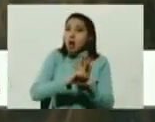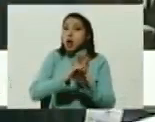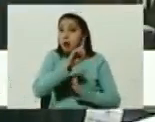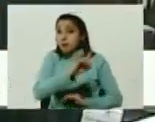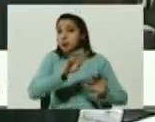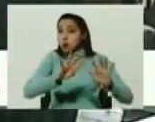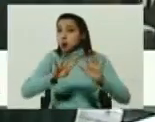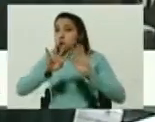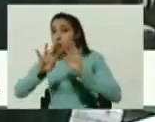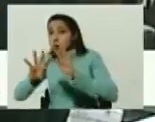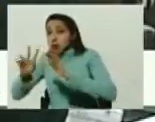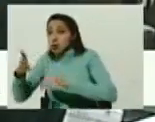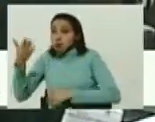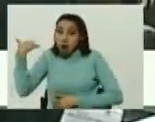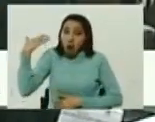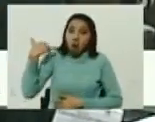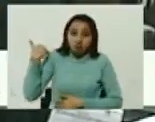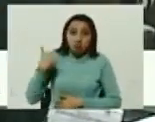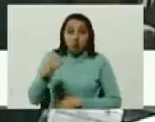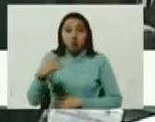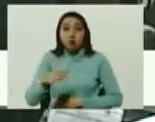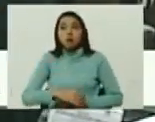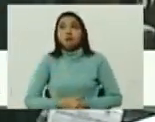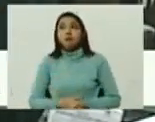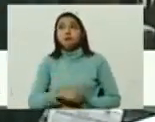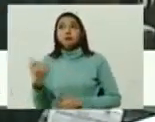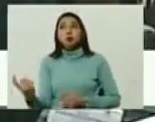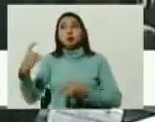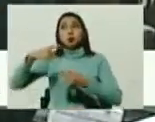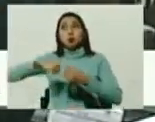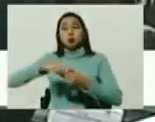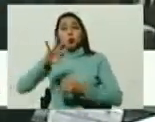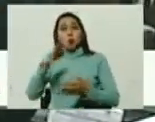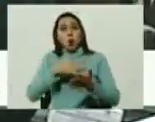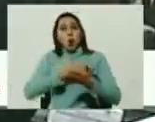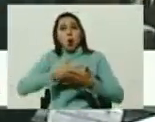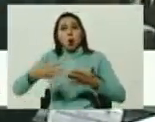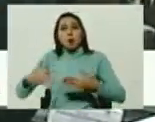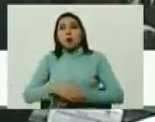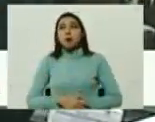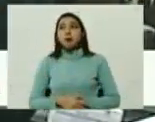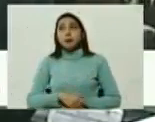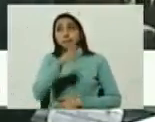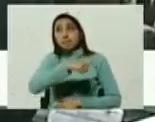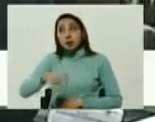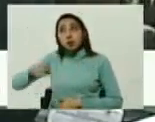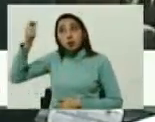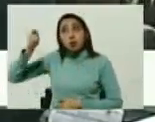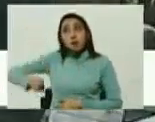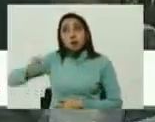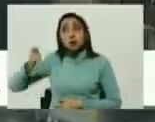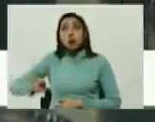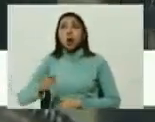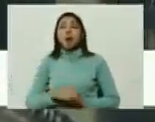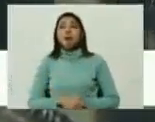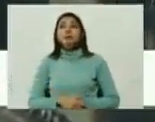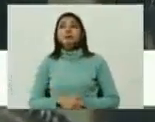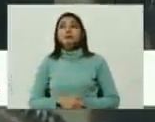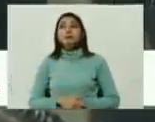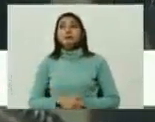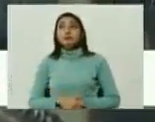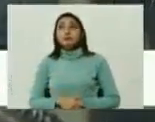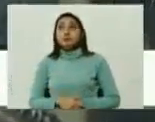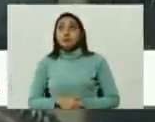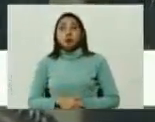1995 incorporación de más de 4 millones de nuevos pensionados y pensionados en apenas